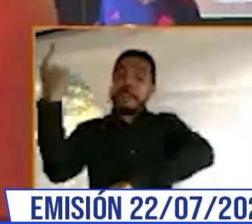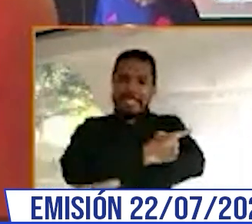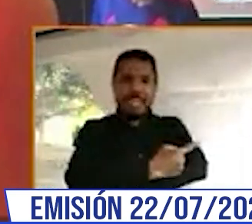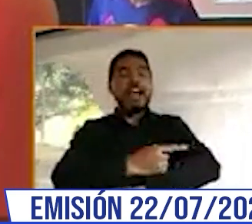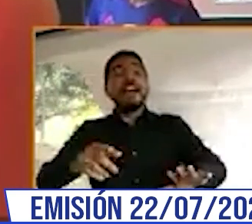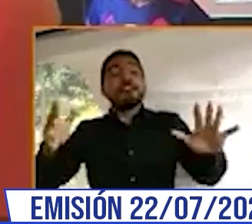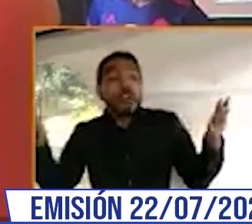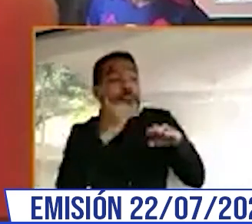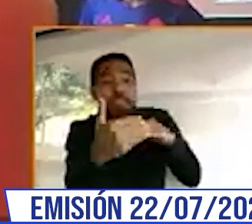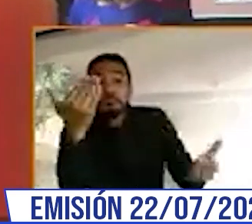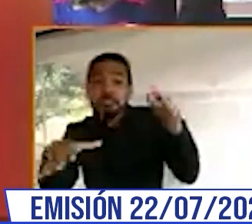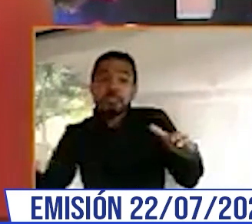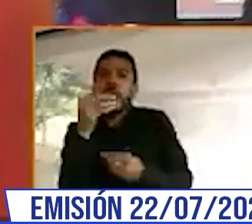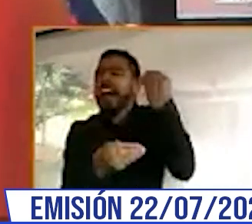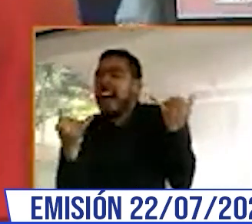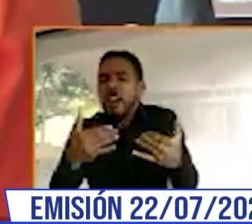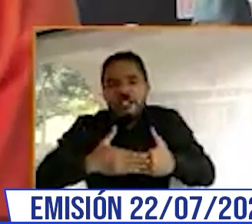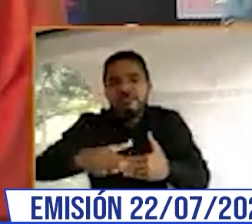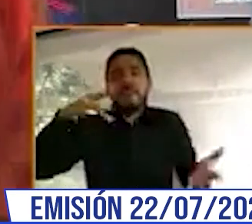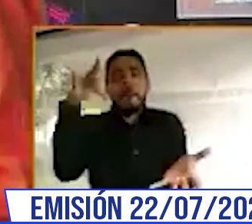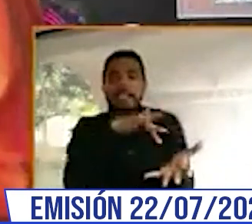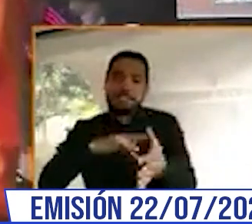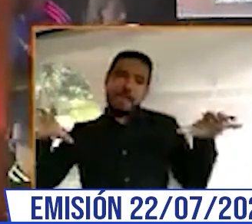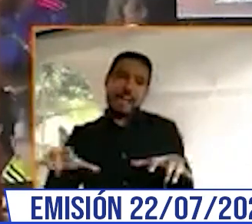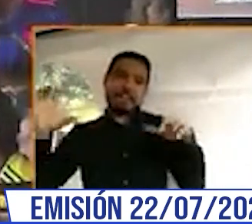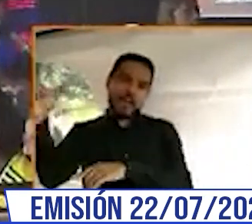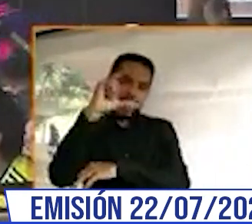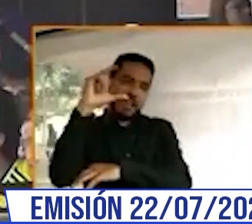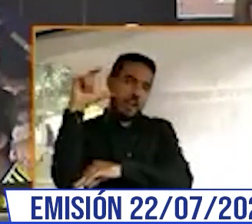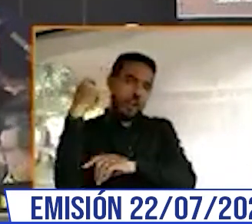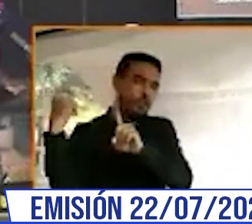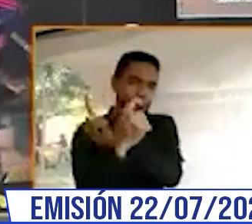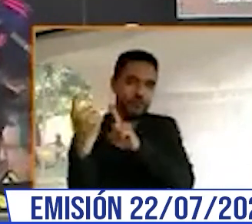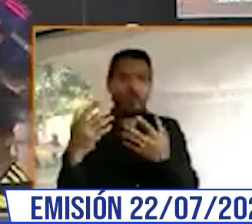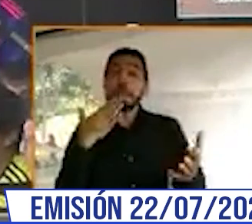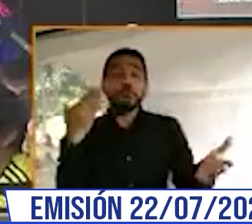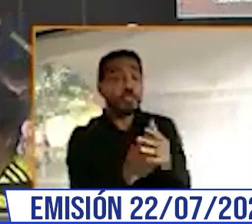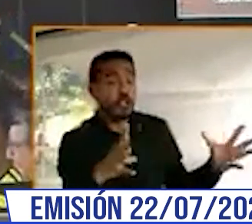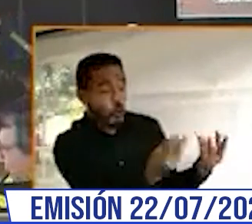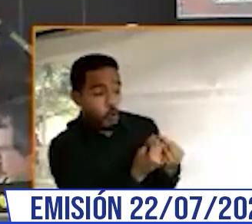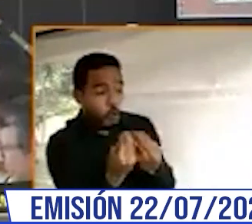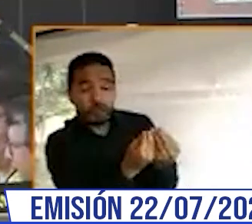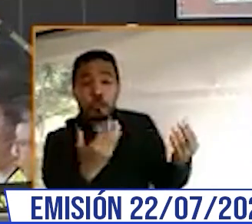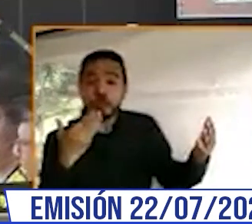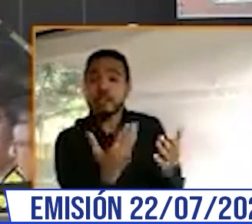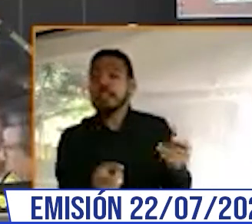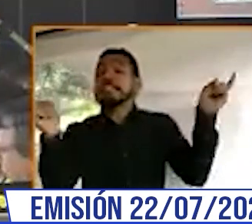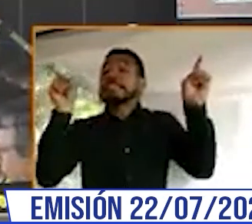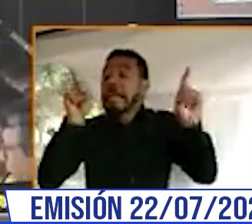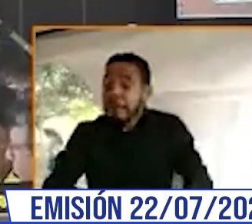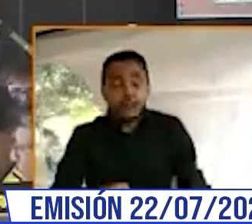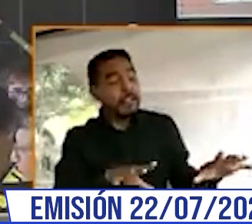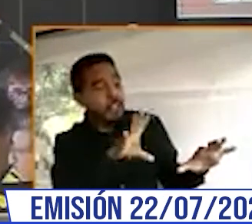invito a participar en estas actividades culturales. Señores concejales, muchas gracias. Doctora Gina, doctor David,